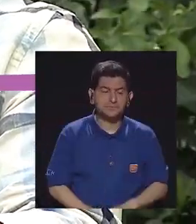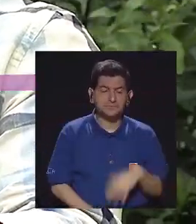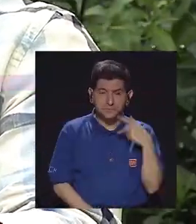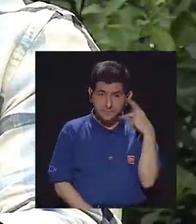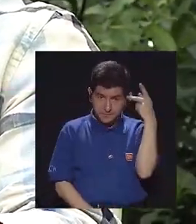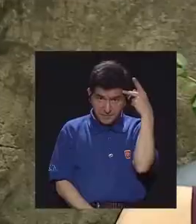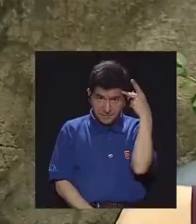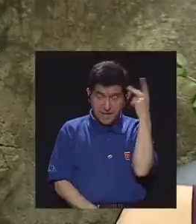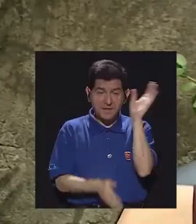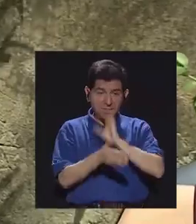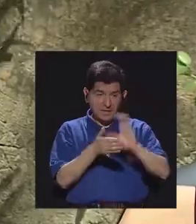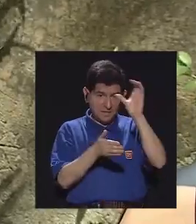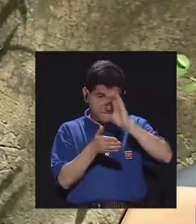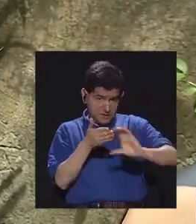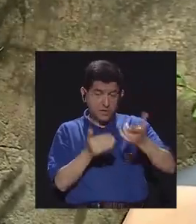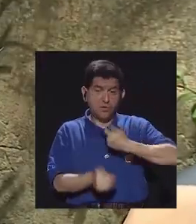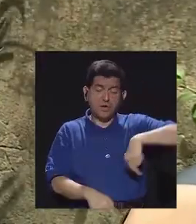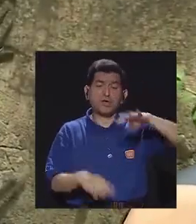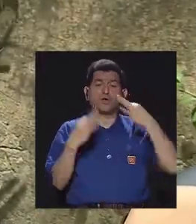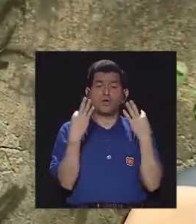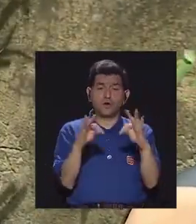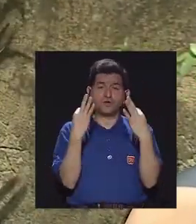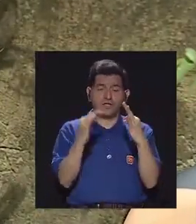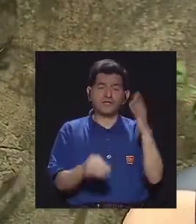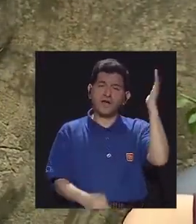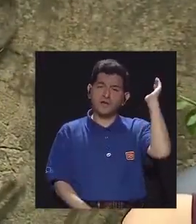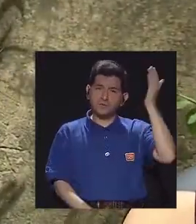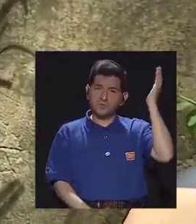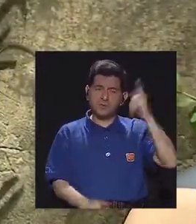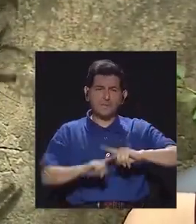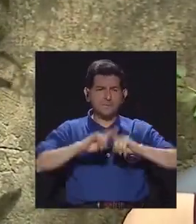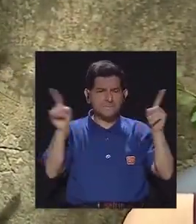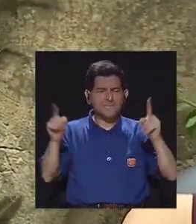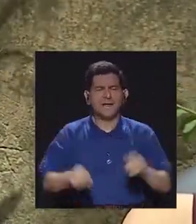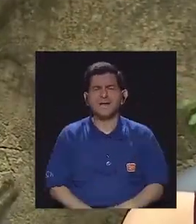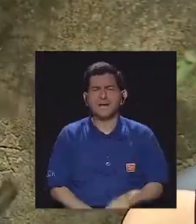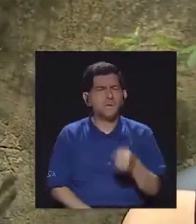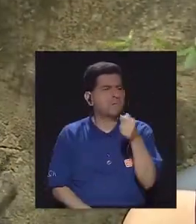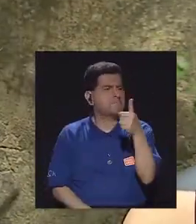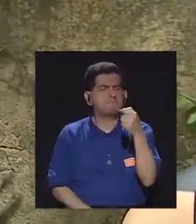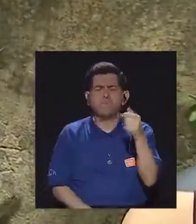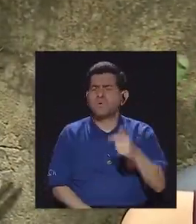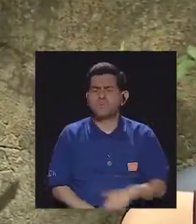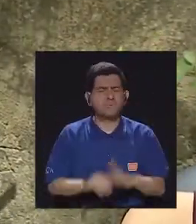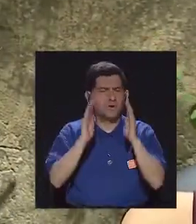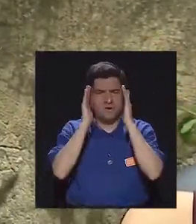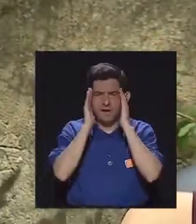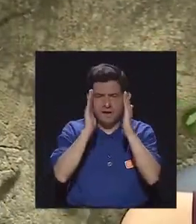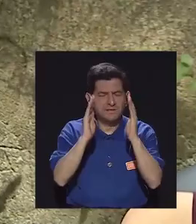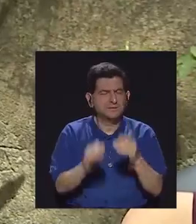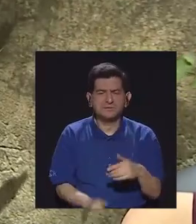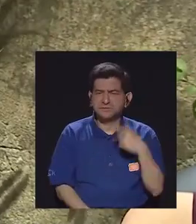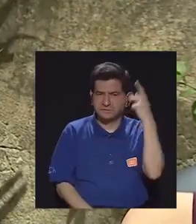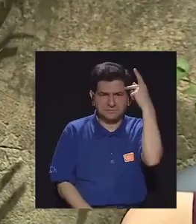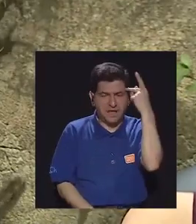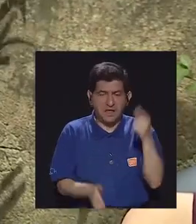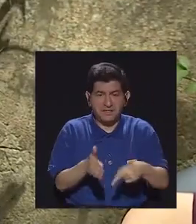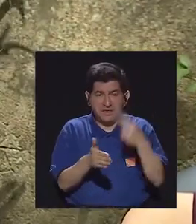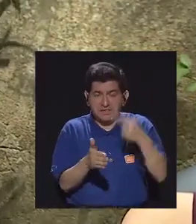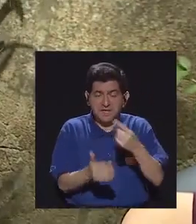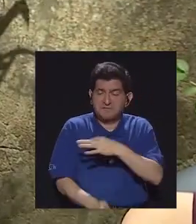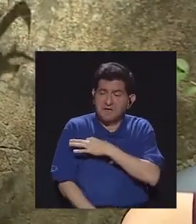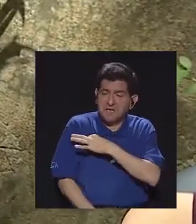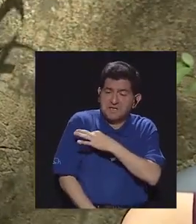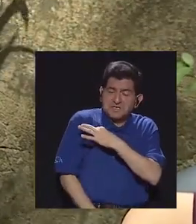padres en colegios hemos tratado de hacer charlas, pero hemos tenido muy poca respuesta por parte de los padres. A veces